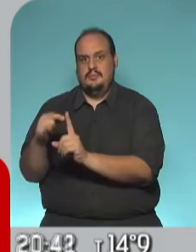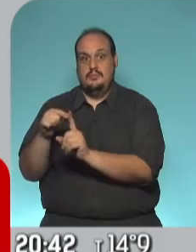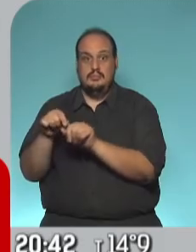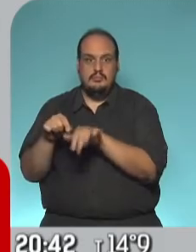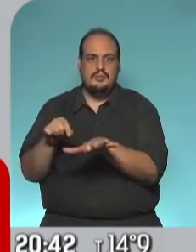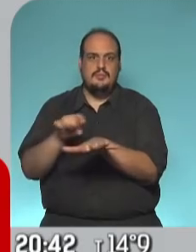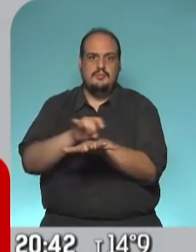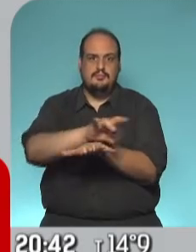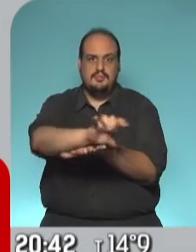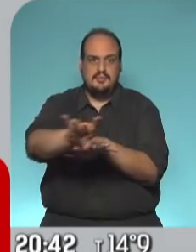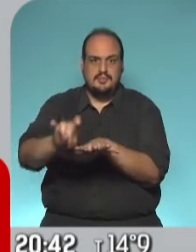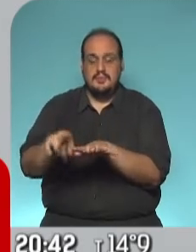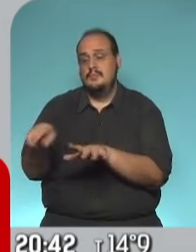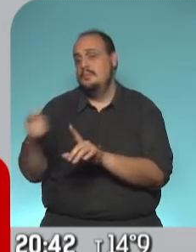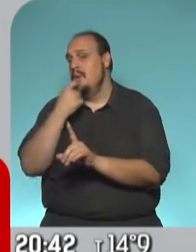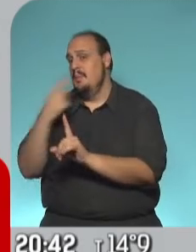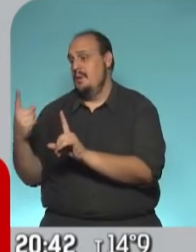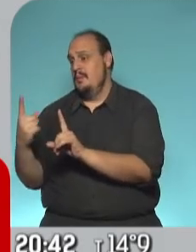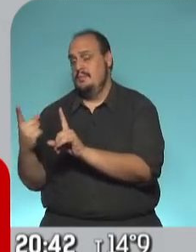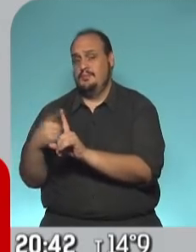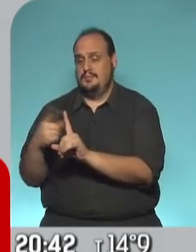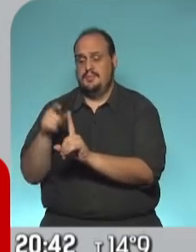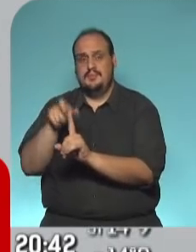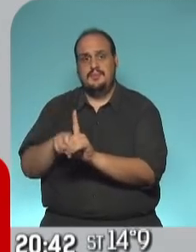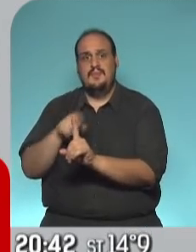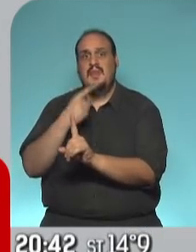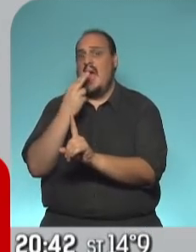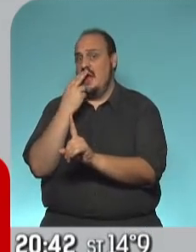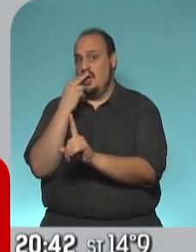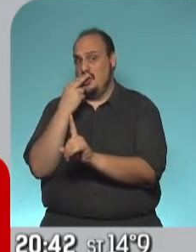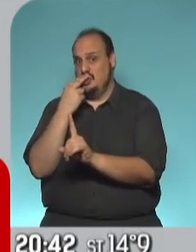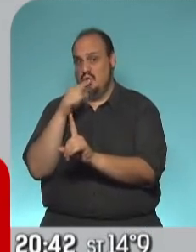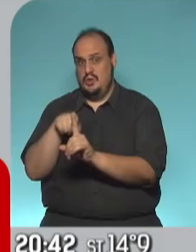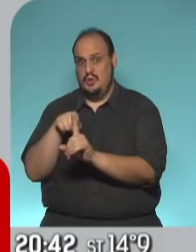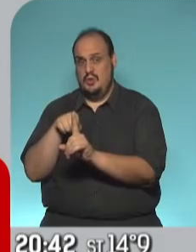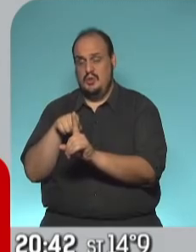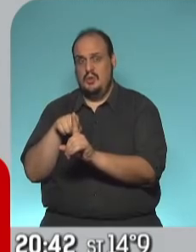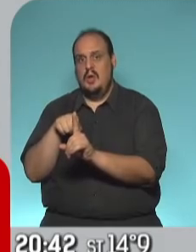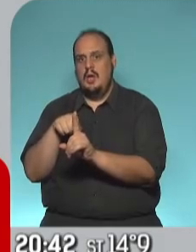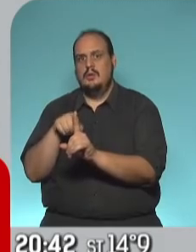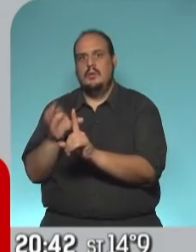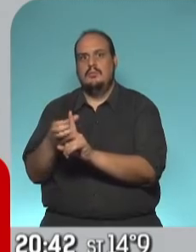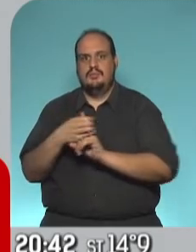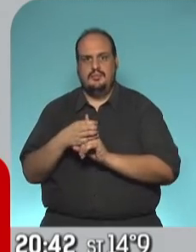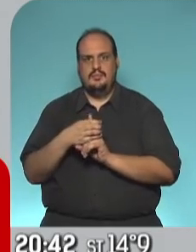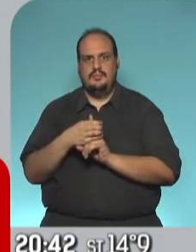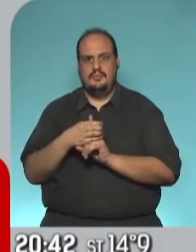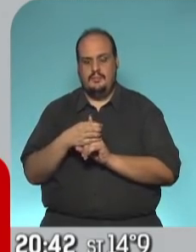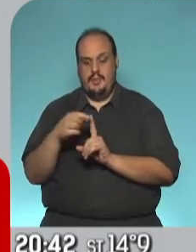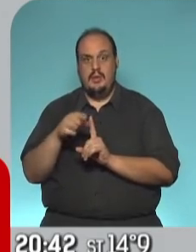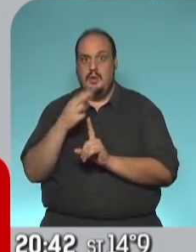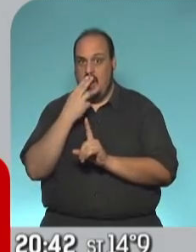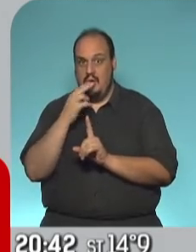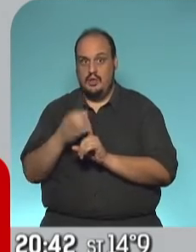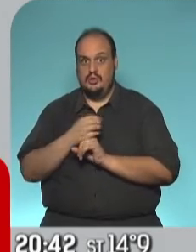Arroyo, ministro de Desarrollo Social, ha tenido contacto con él y por eso entró en este aislamiento. Arroyo ha tenido